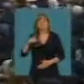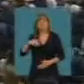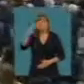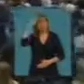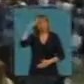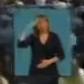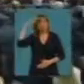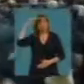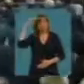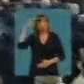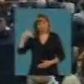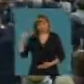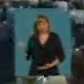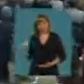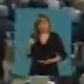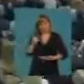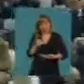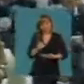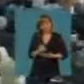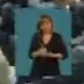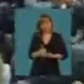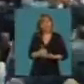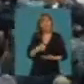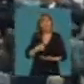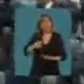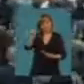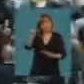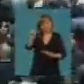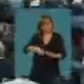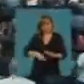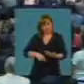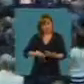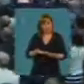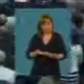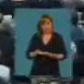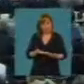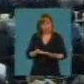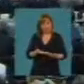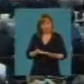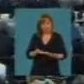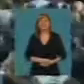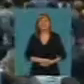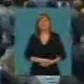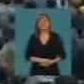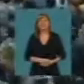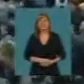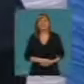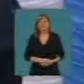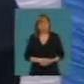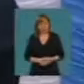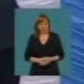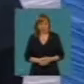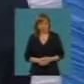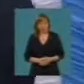doctora Cristina Fernández de Kirchner, realiza la firma del acta correspondiente.